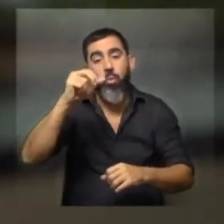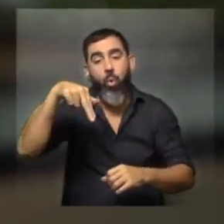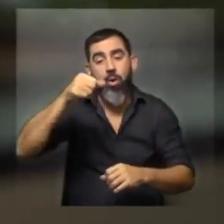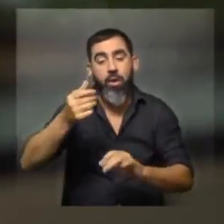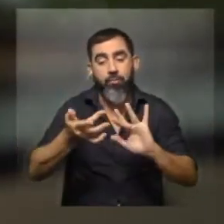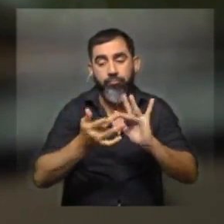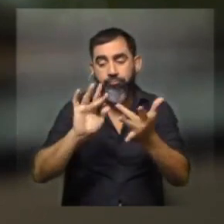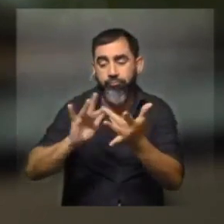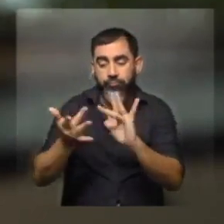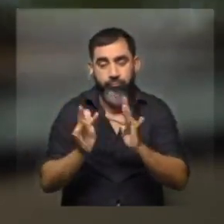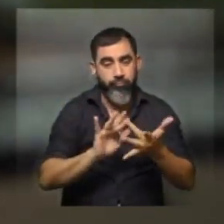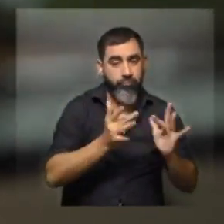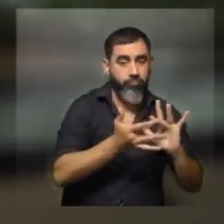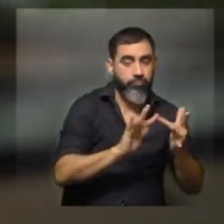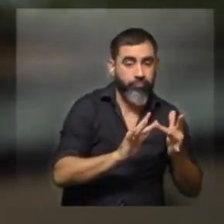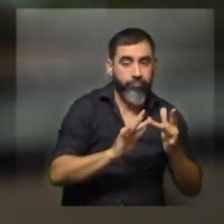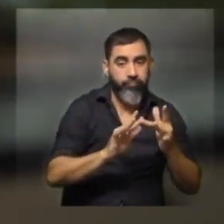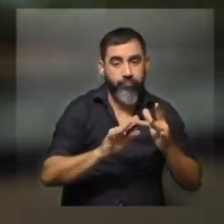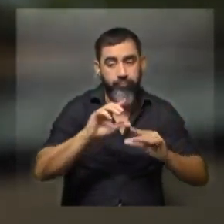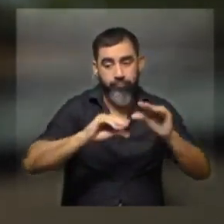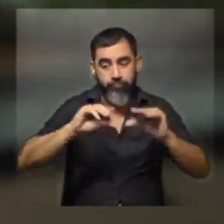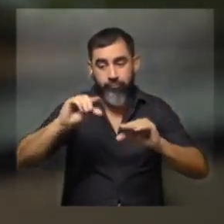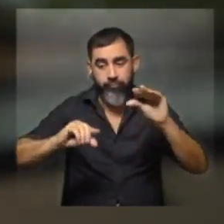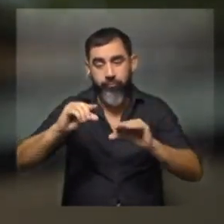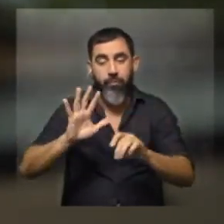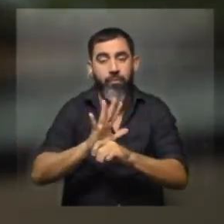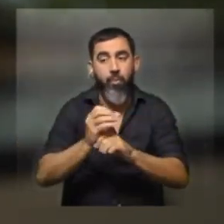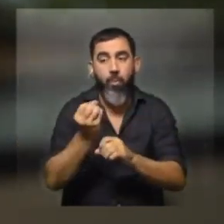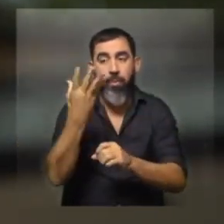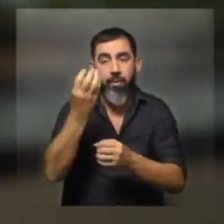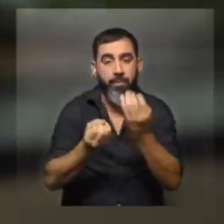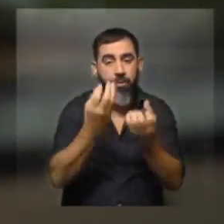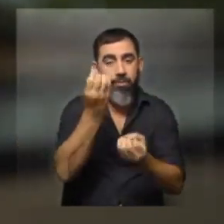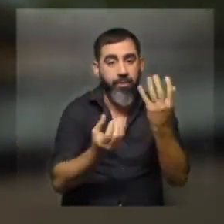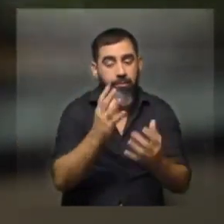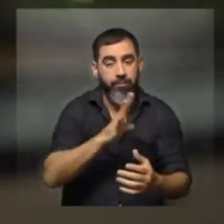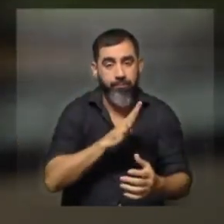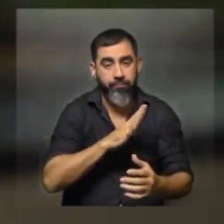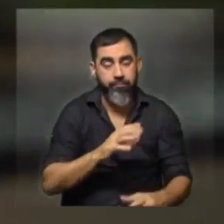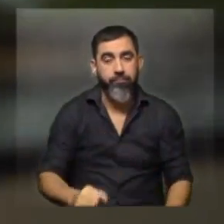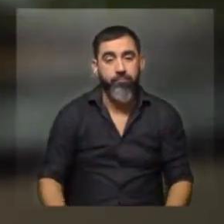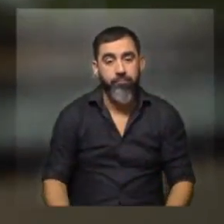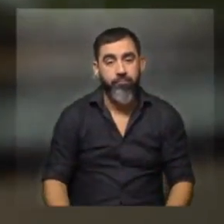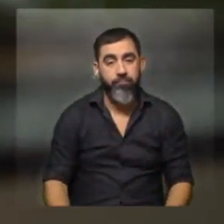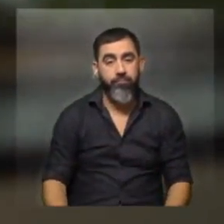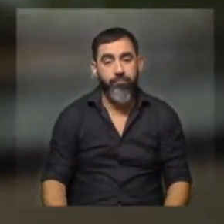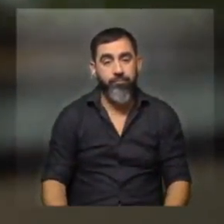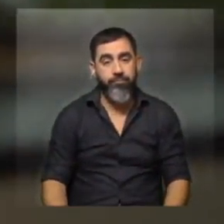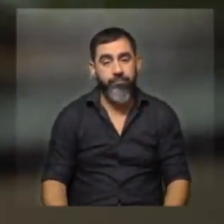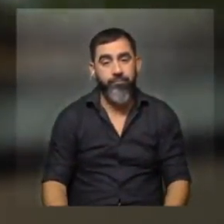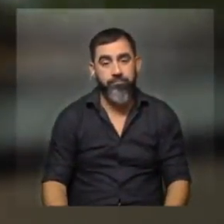mucho y se van activando, se van prendiendo, digamos, y pasa